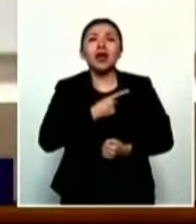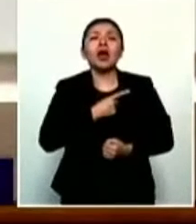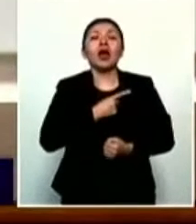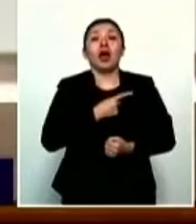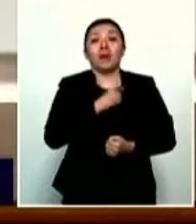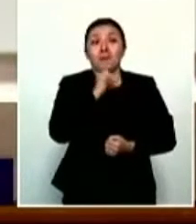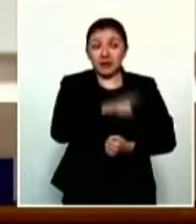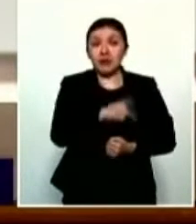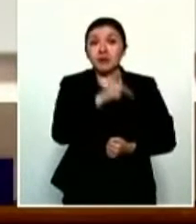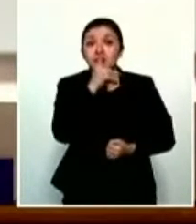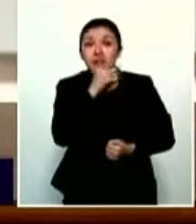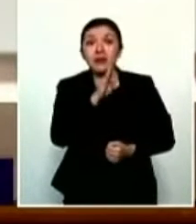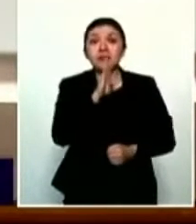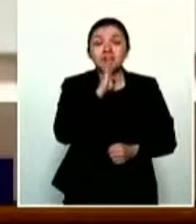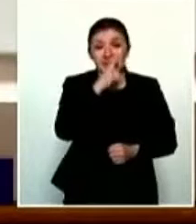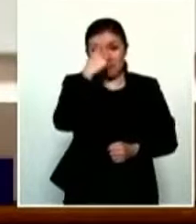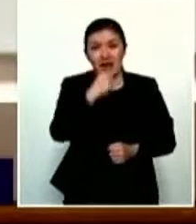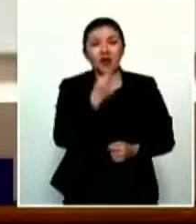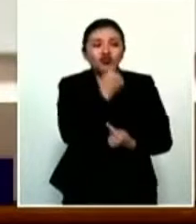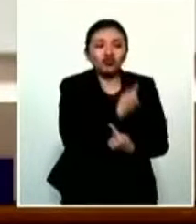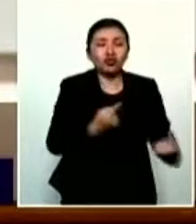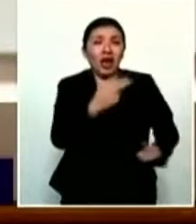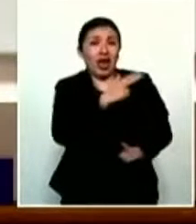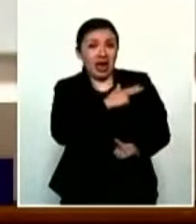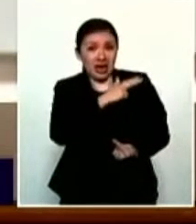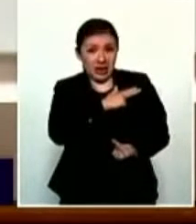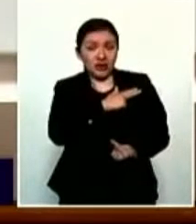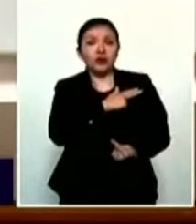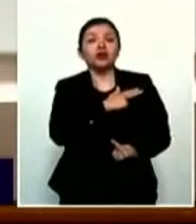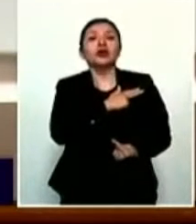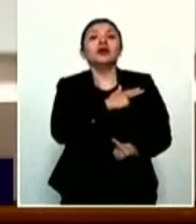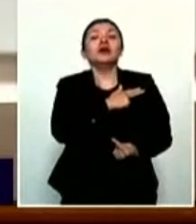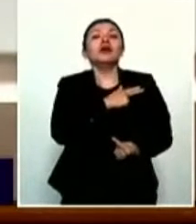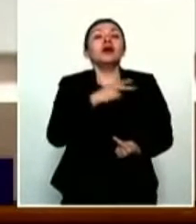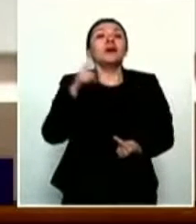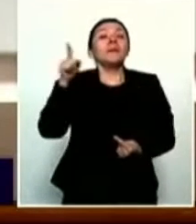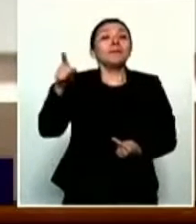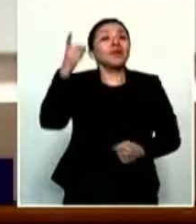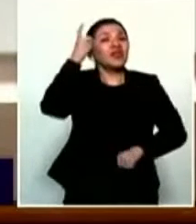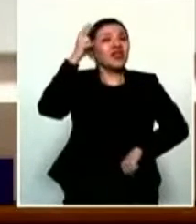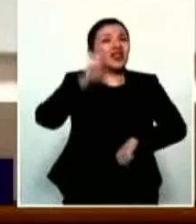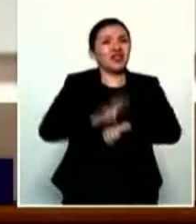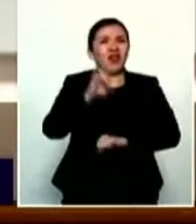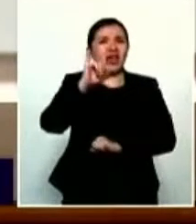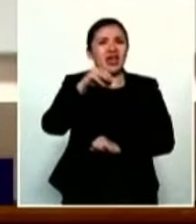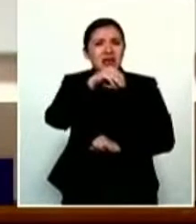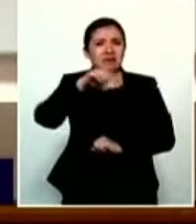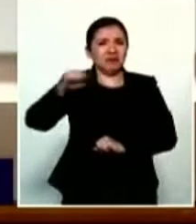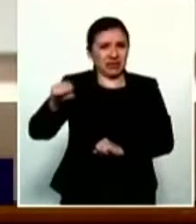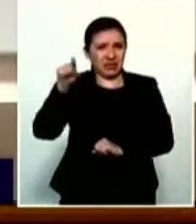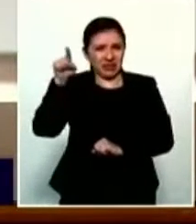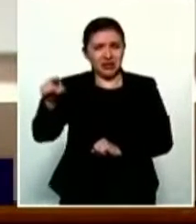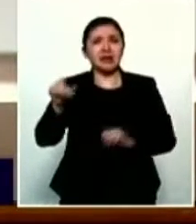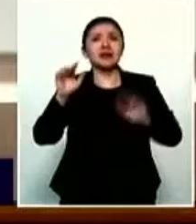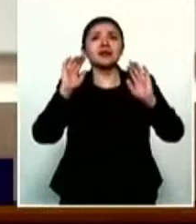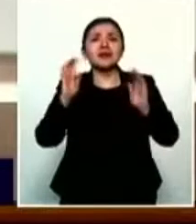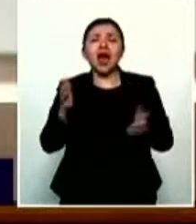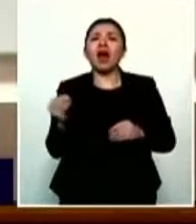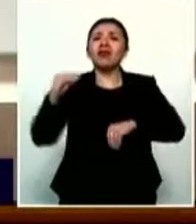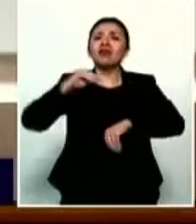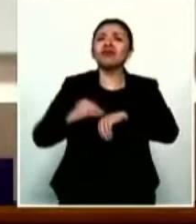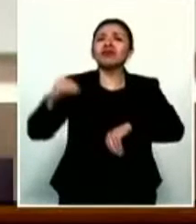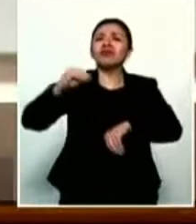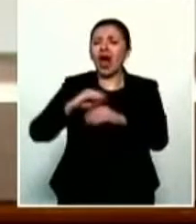contaron cómo los papás y mamás de niños lesionados Los directivos del Instituto Mexicano del Seguro Social habían alterado